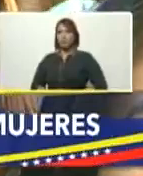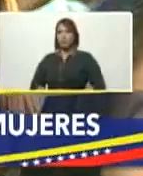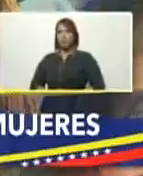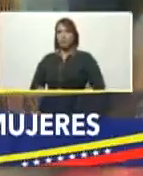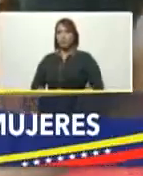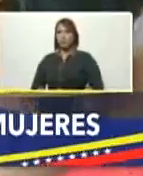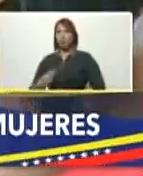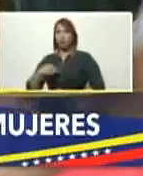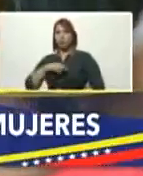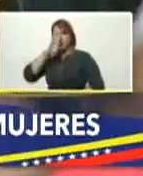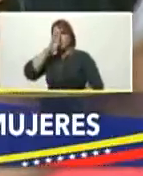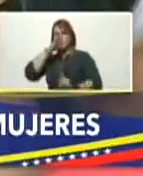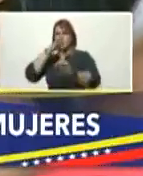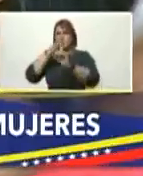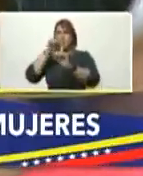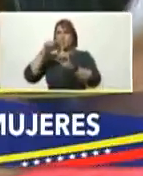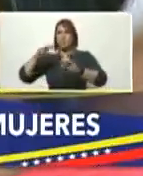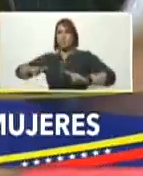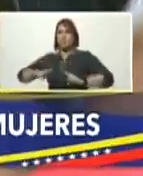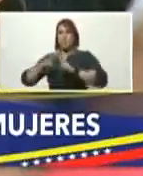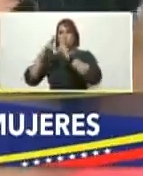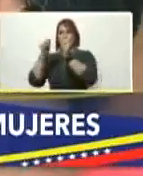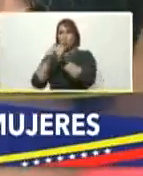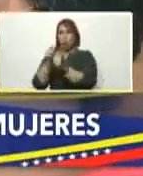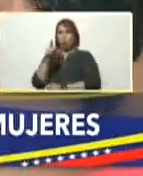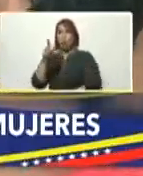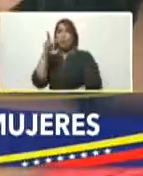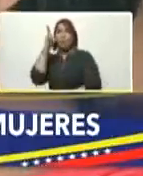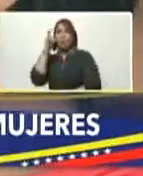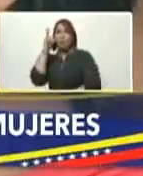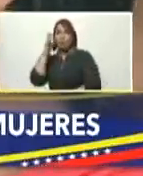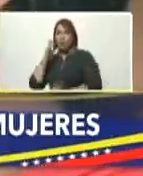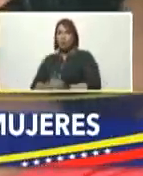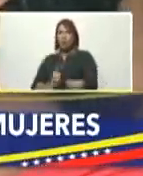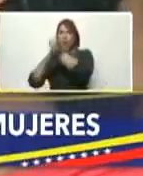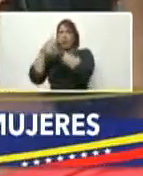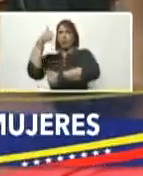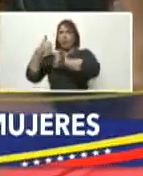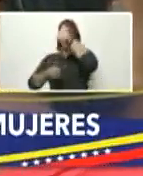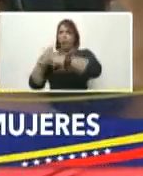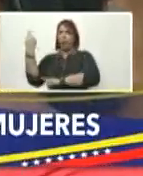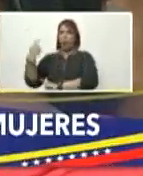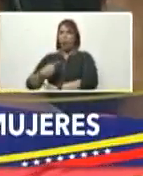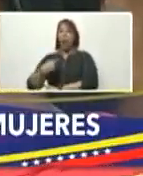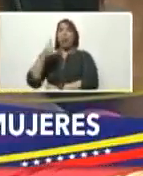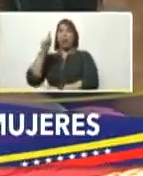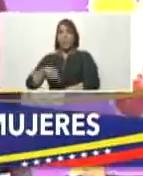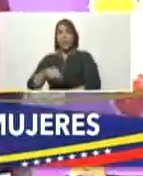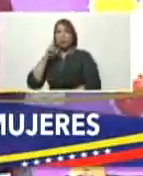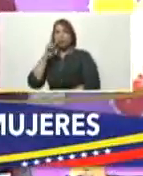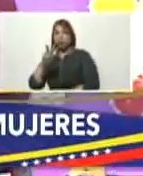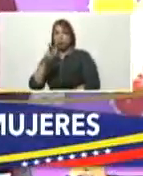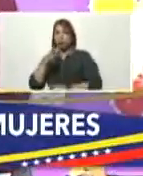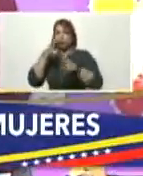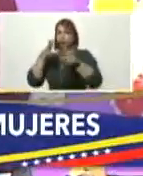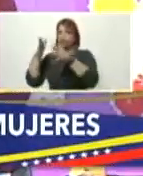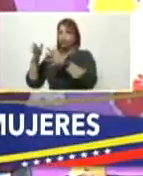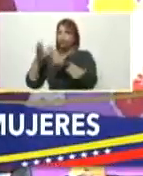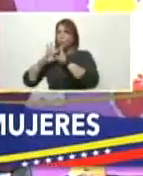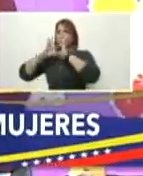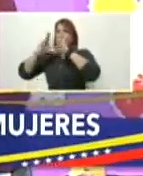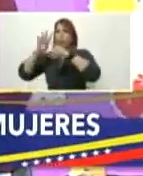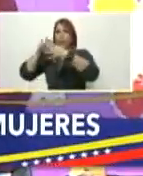Nos hemos trazado no solo este encuentro con usted para escuchar desde su liderazgo las líneas, la visión orientadora, sino además para contarle la